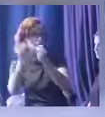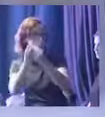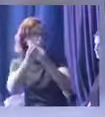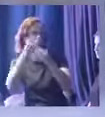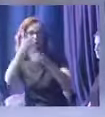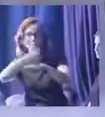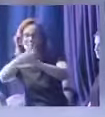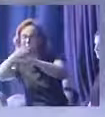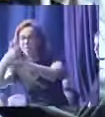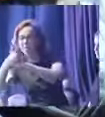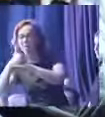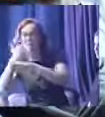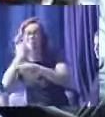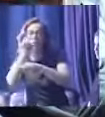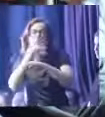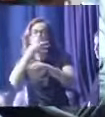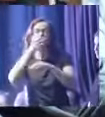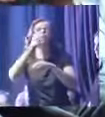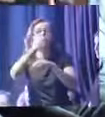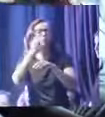allá.